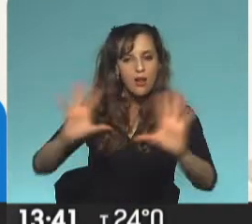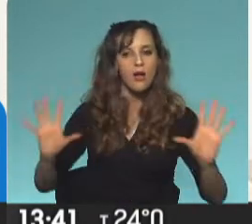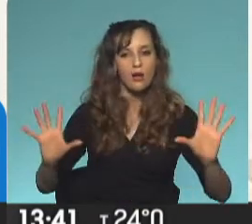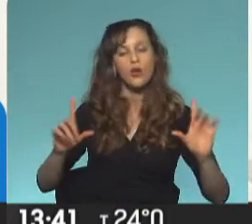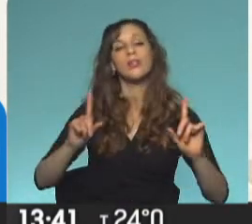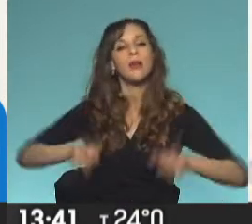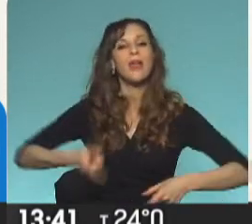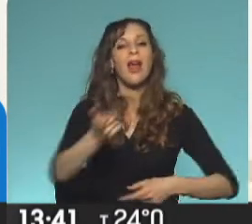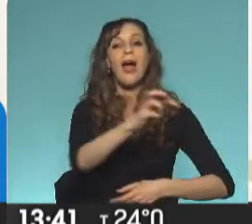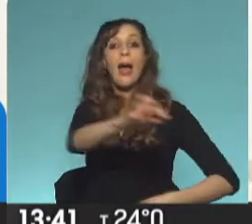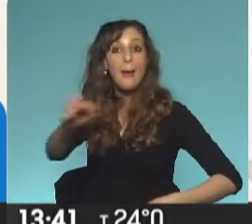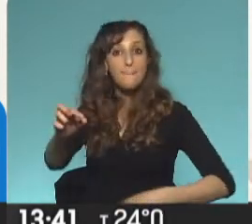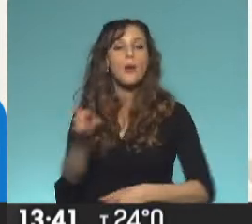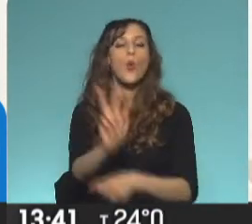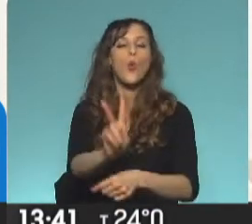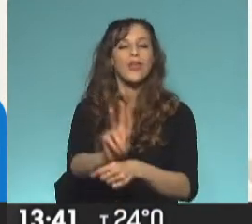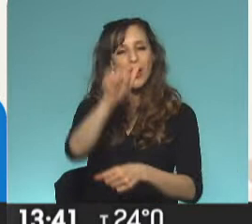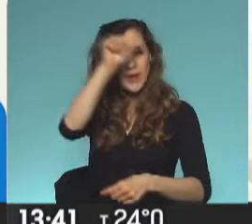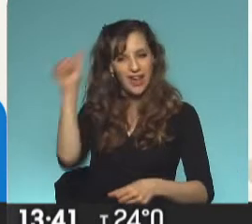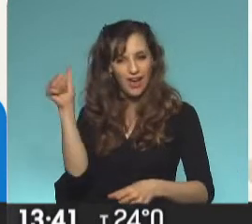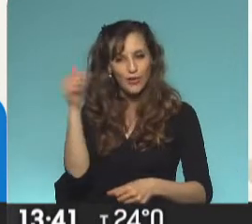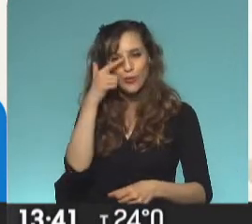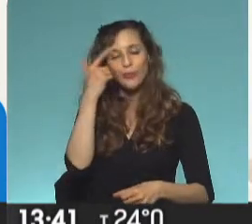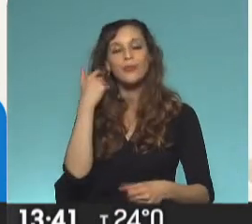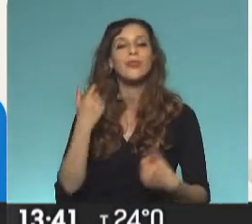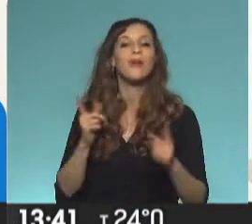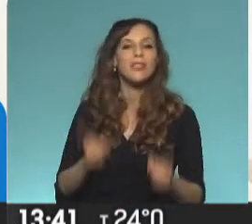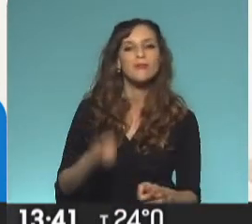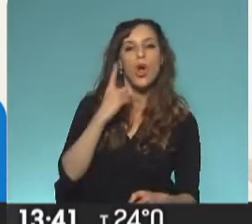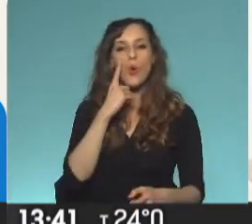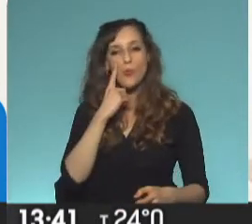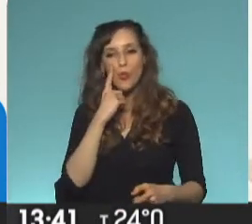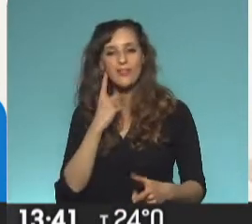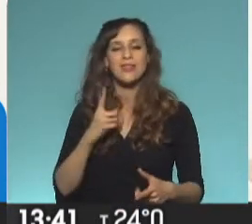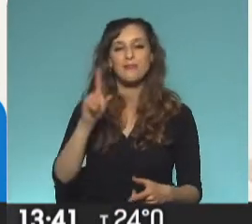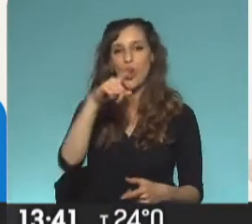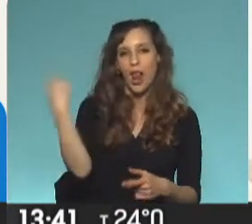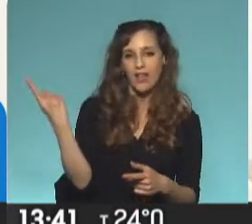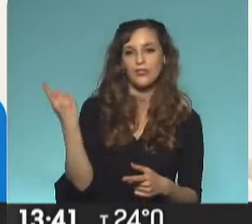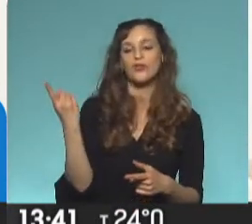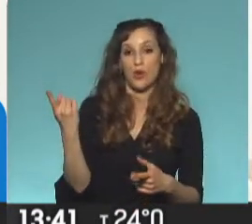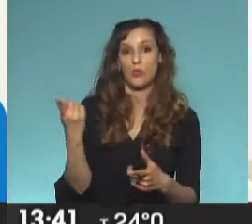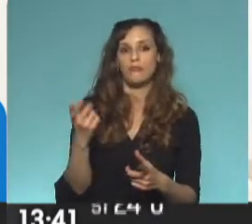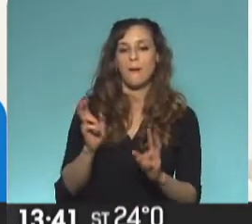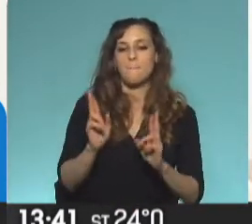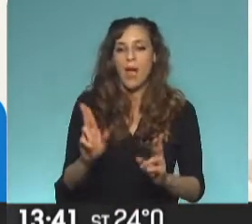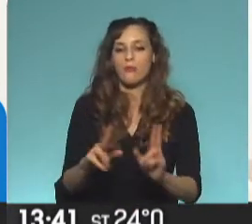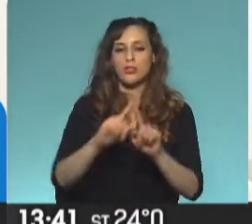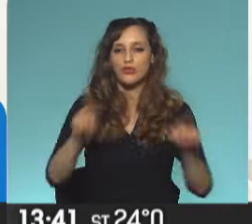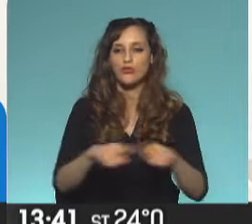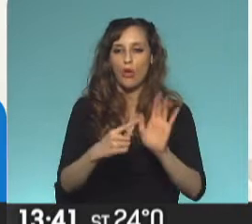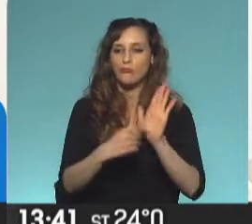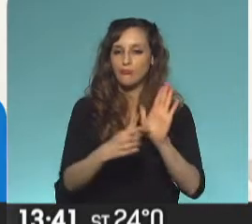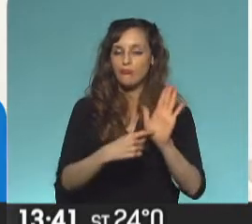que la aplicación cuidar verano en conjunto con nación y los municipios para dar permiso de circulación específico y poder ir contabilizando